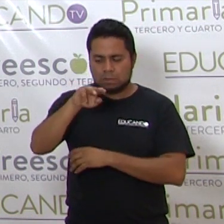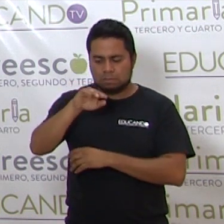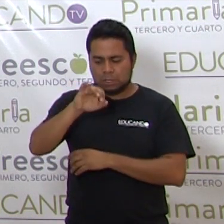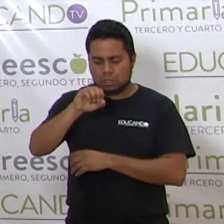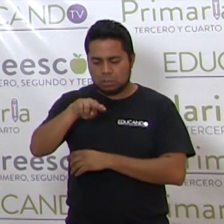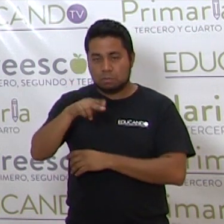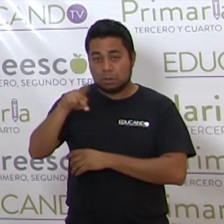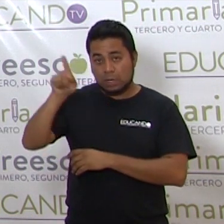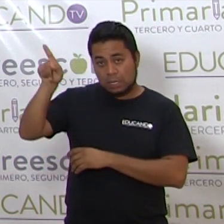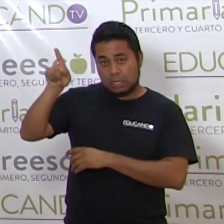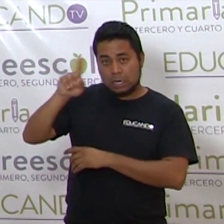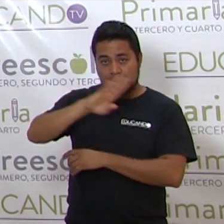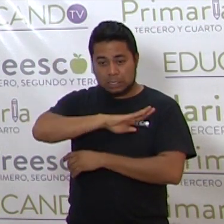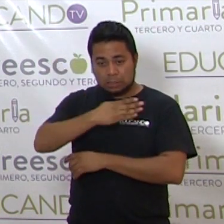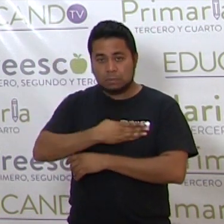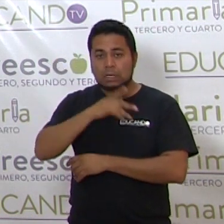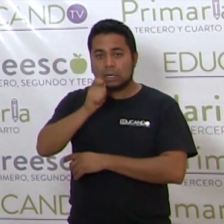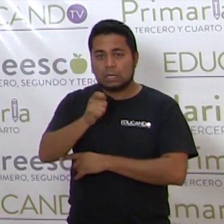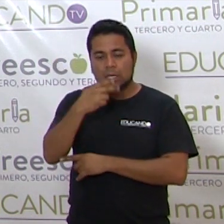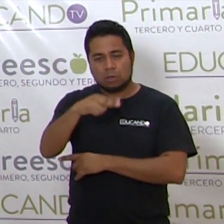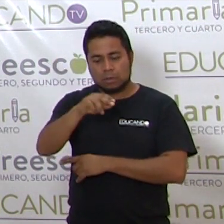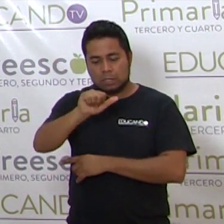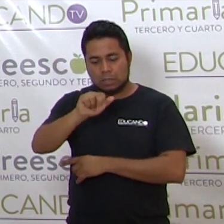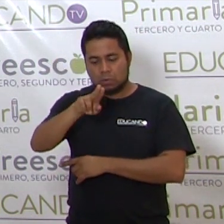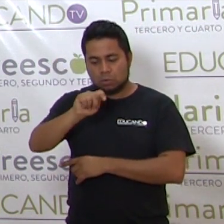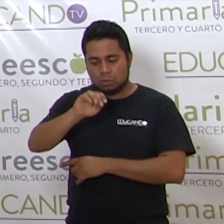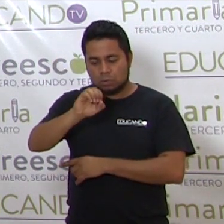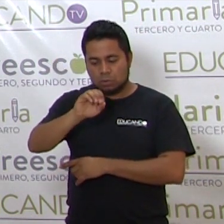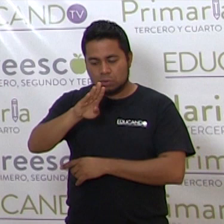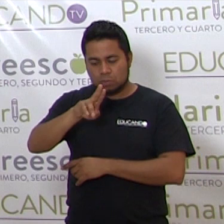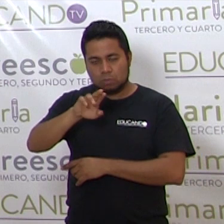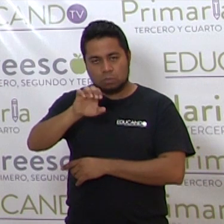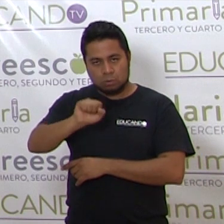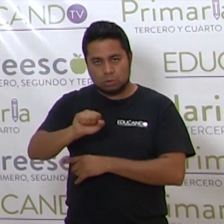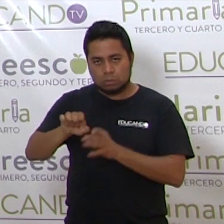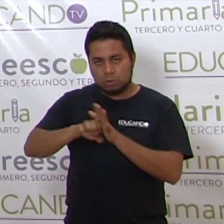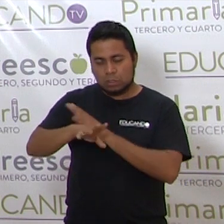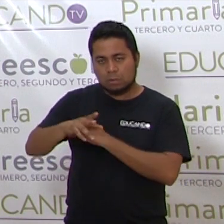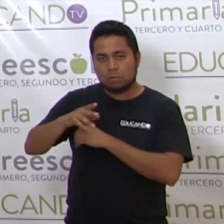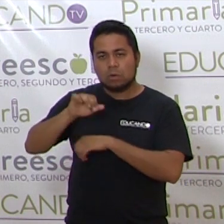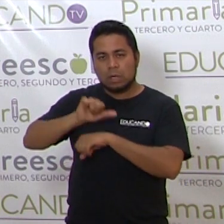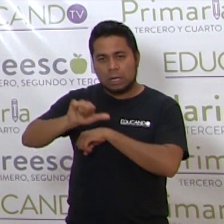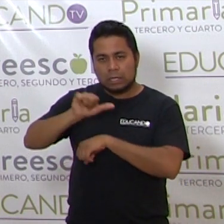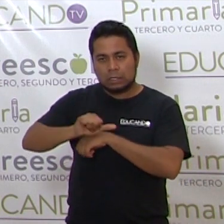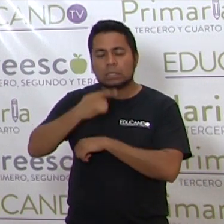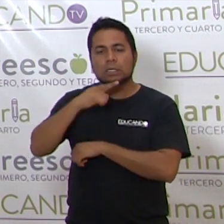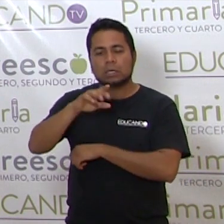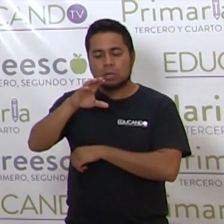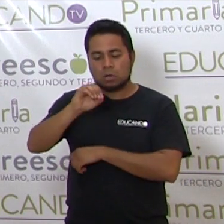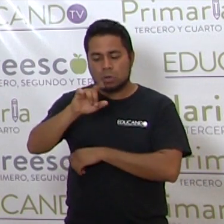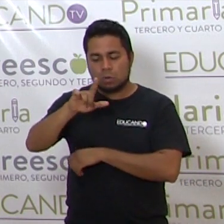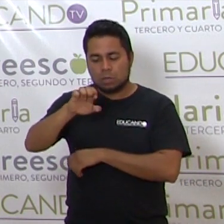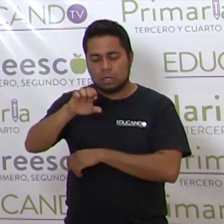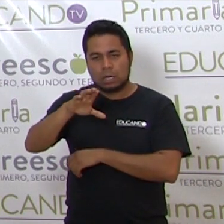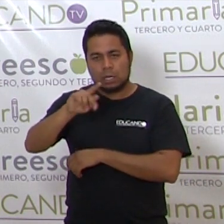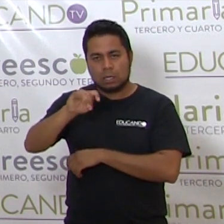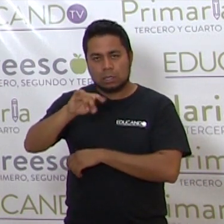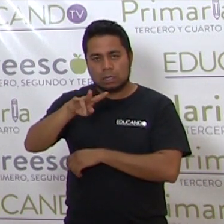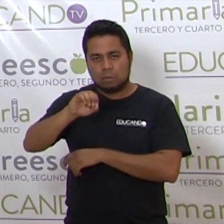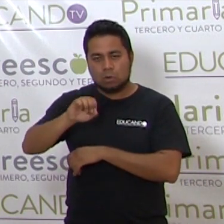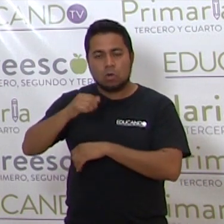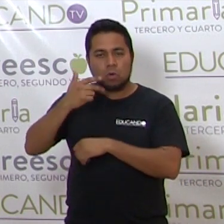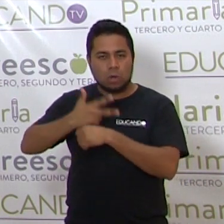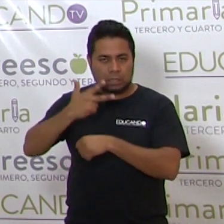españa se le dice autobús y en argentina se les dice colectivo y en guatemala